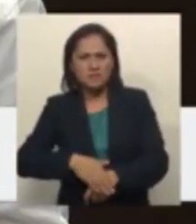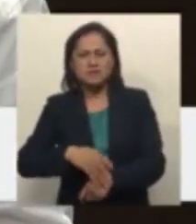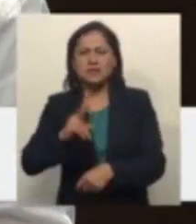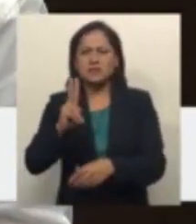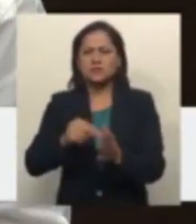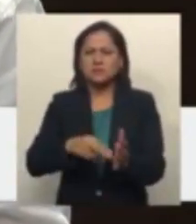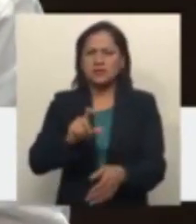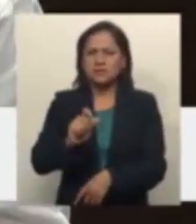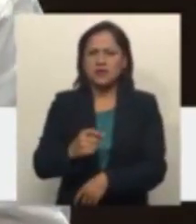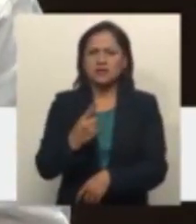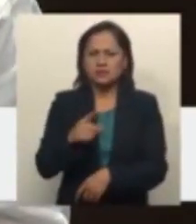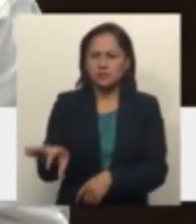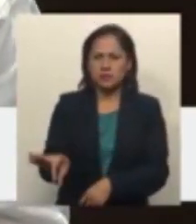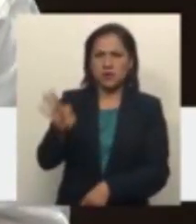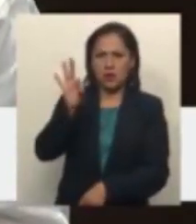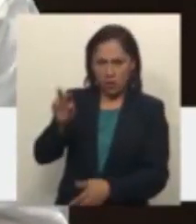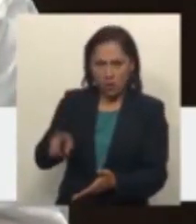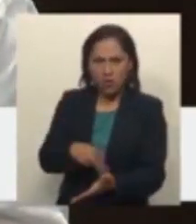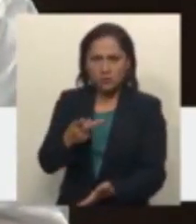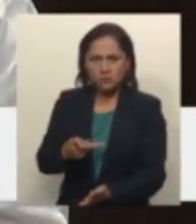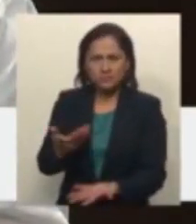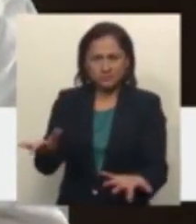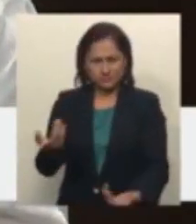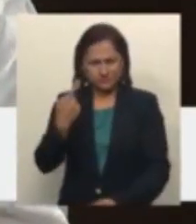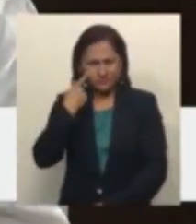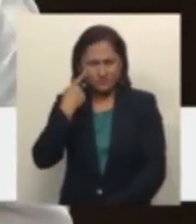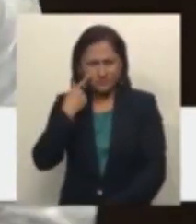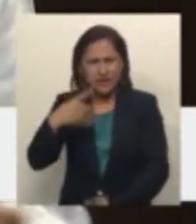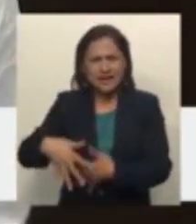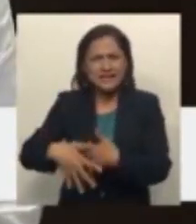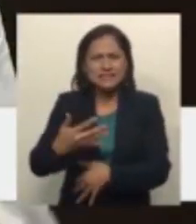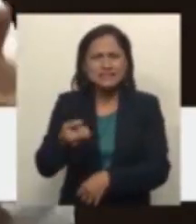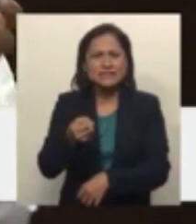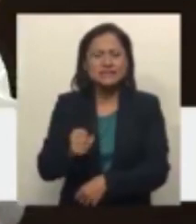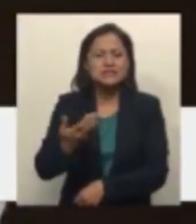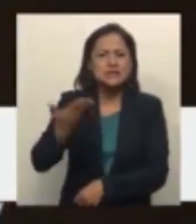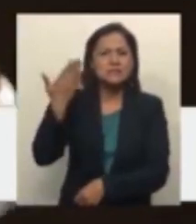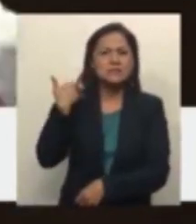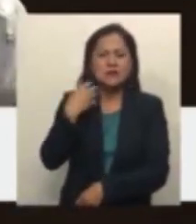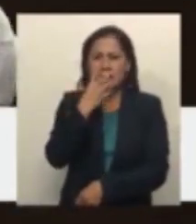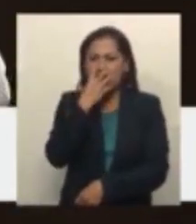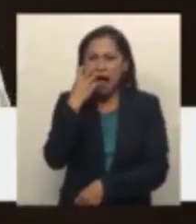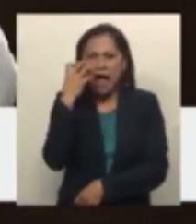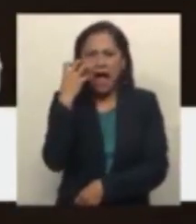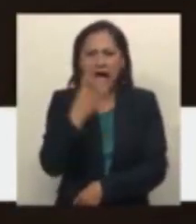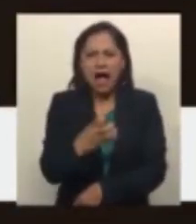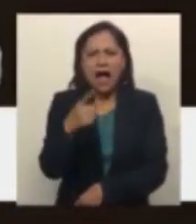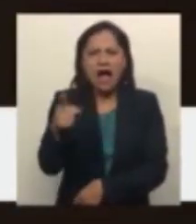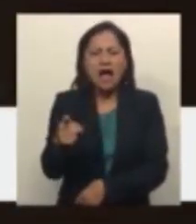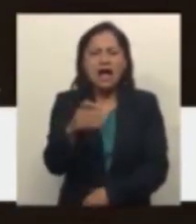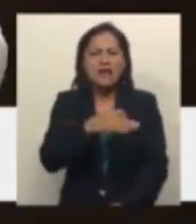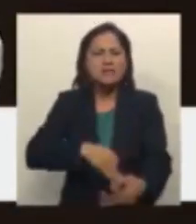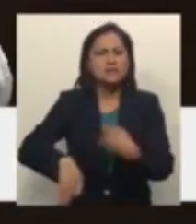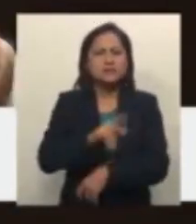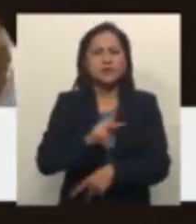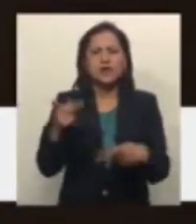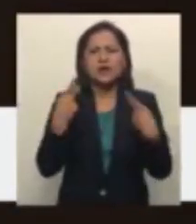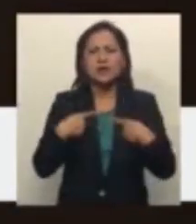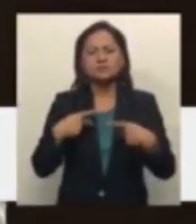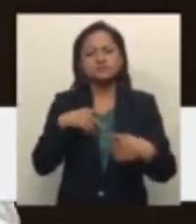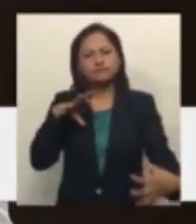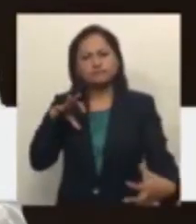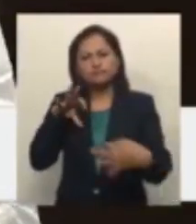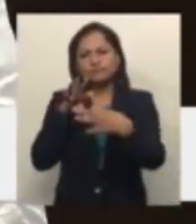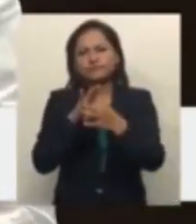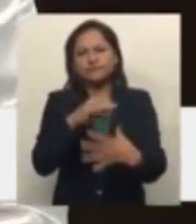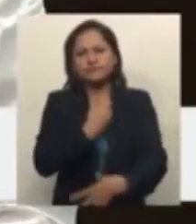No vieron el grito de independencia del 15 de septiembre. El pueblo en comunión con el compañero presidente López